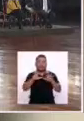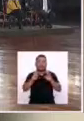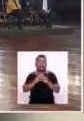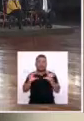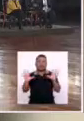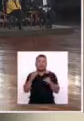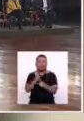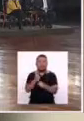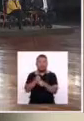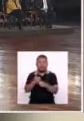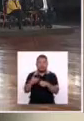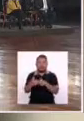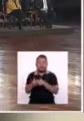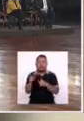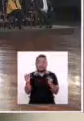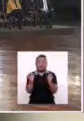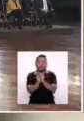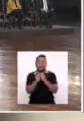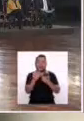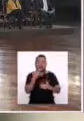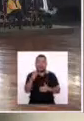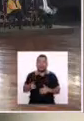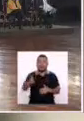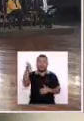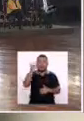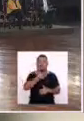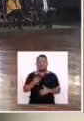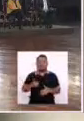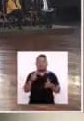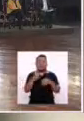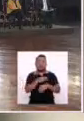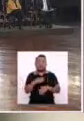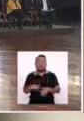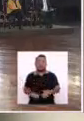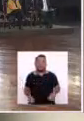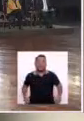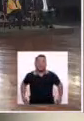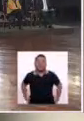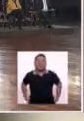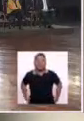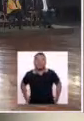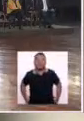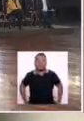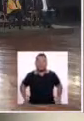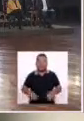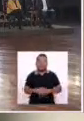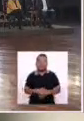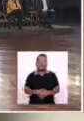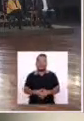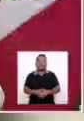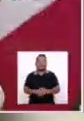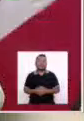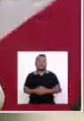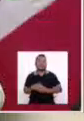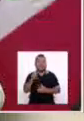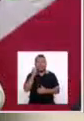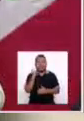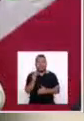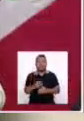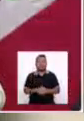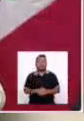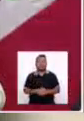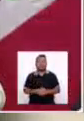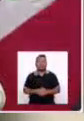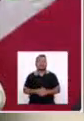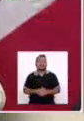los congresistas, tiene 6% del Congreso. Entonces, lo que va a pasar es que si esto va a un referéndum, va a ser un plebiscito contra el